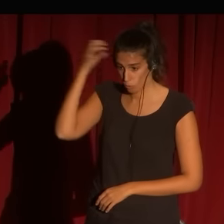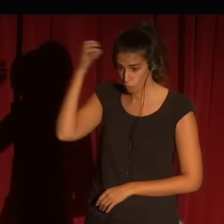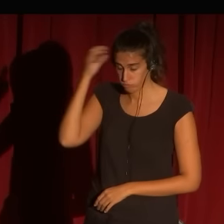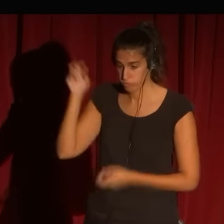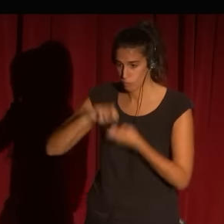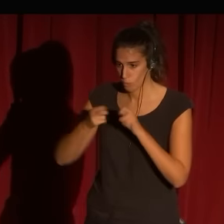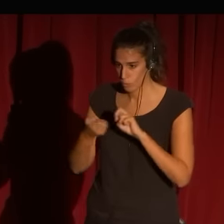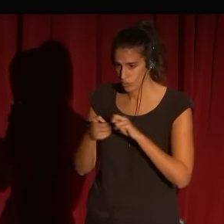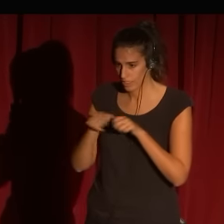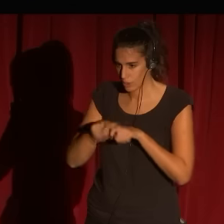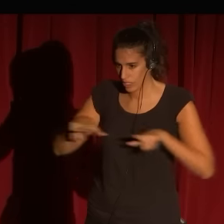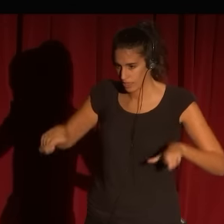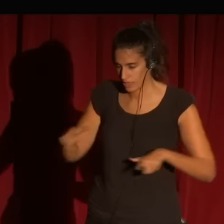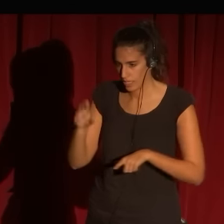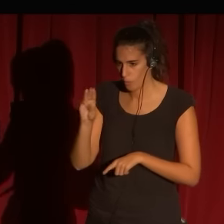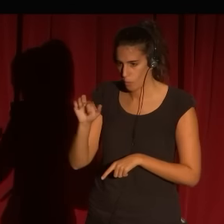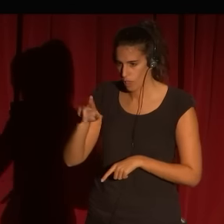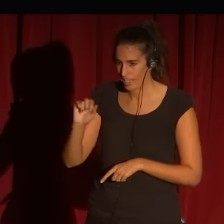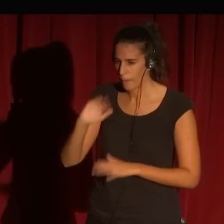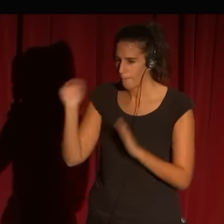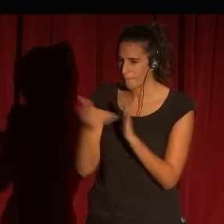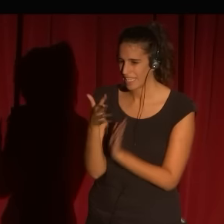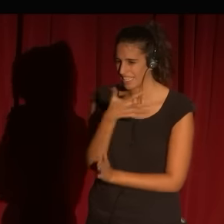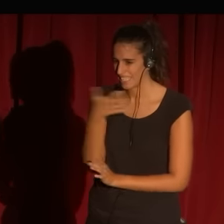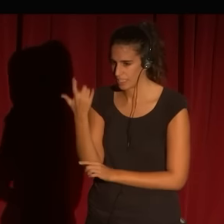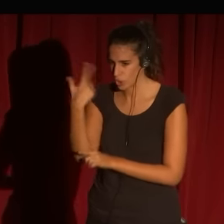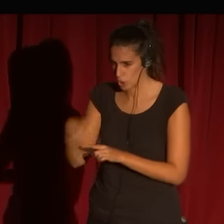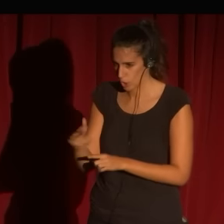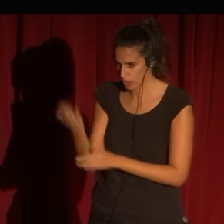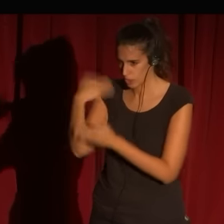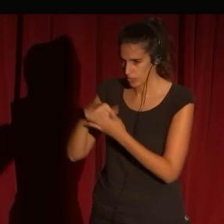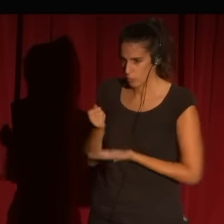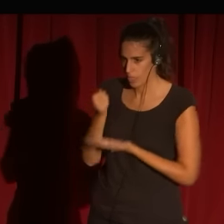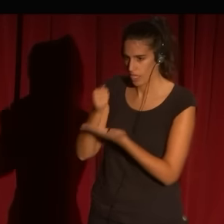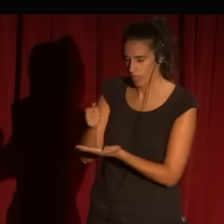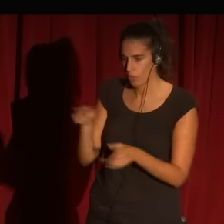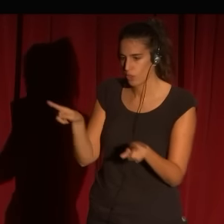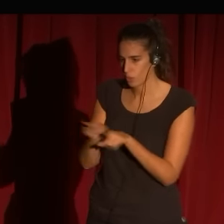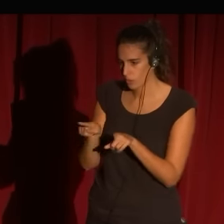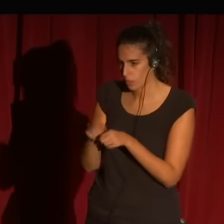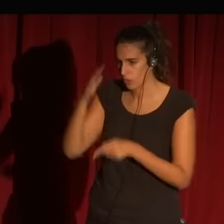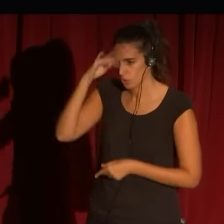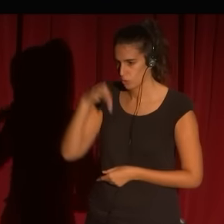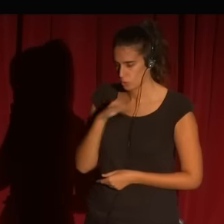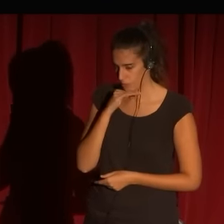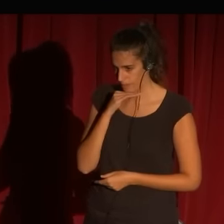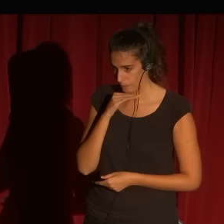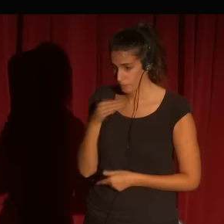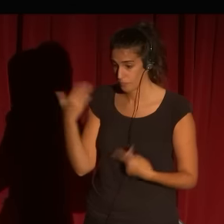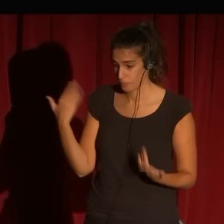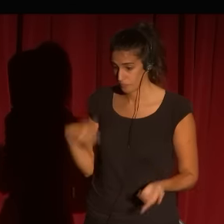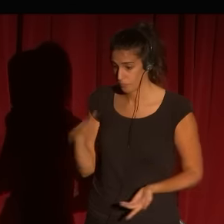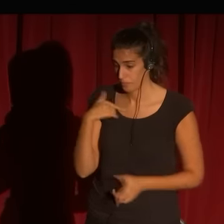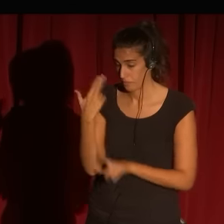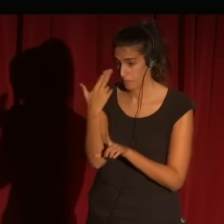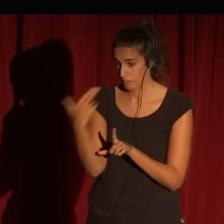porcelana se llama en la que hay 15 objetos de porcelana heredados de su padre y de su hermano el rey Felipe iero y cuando jamb bruegel el viejo